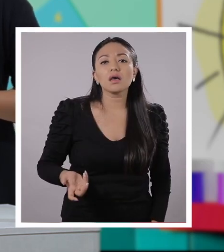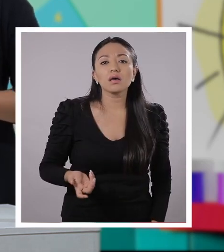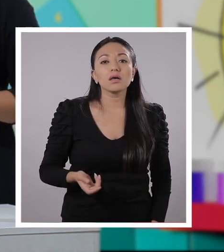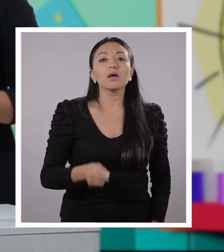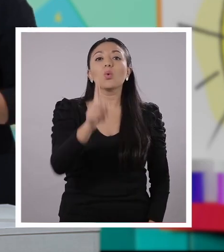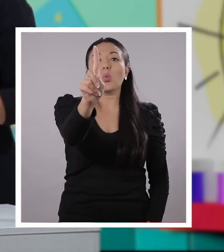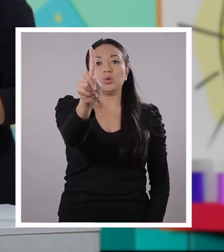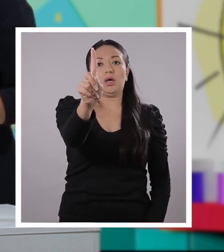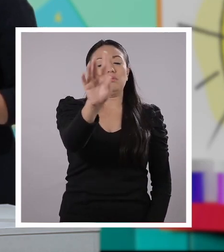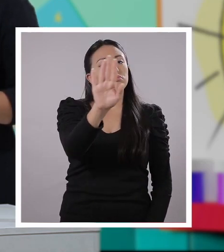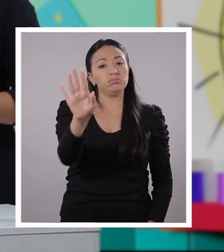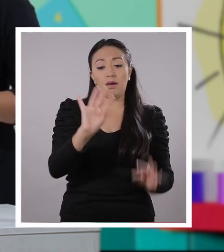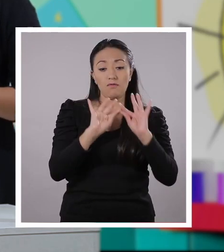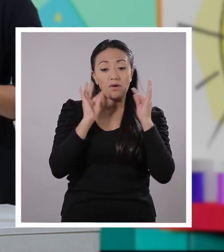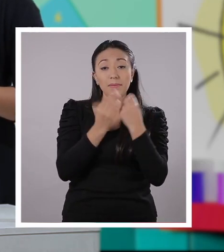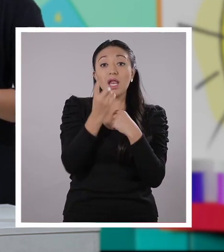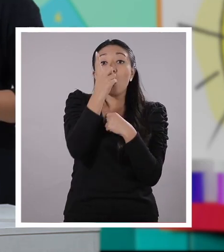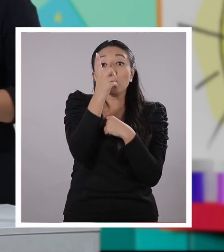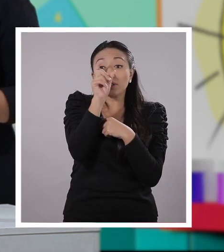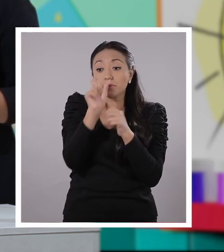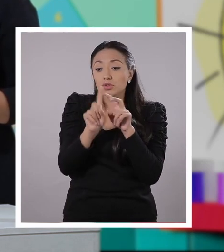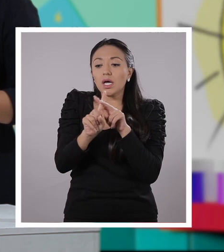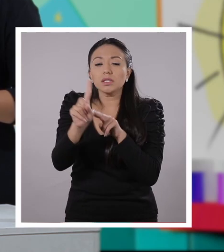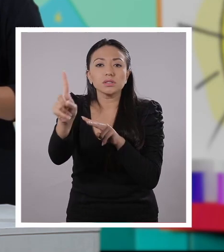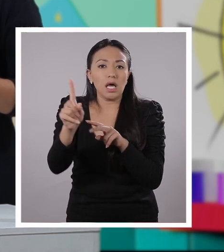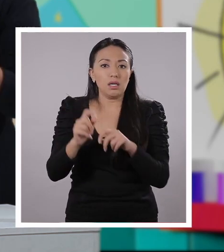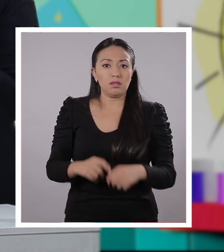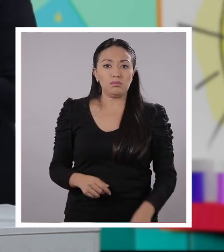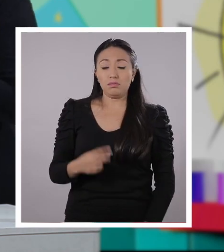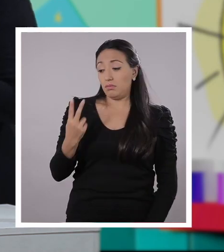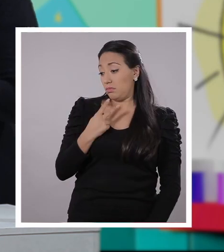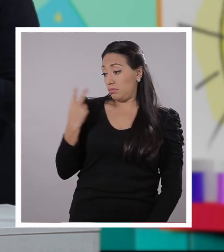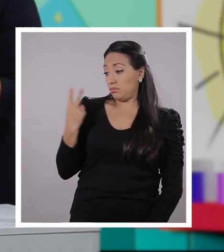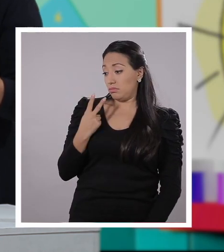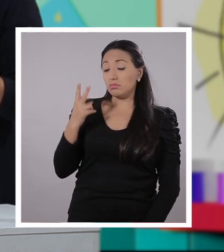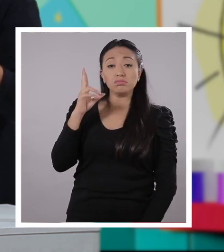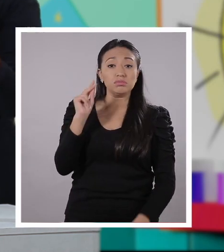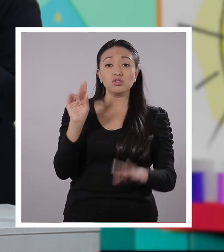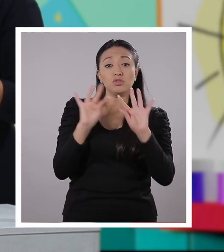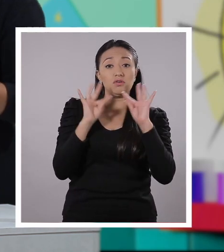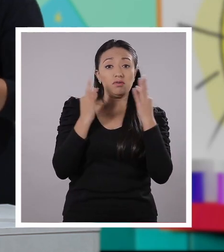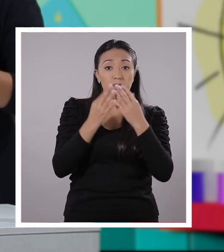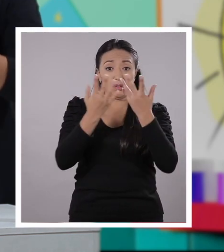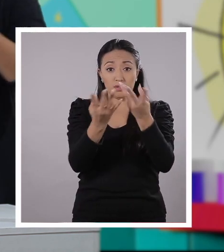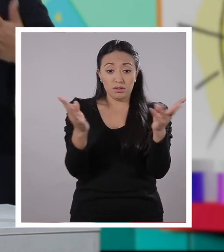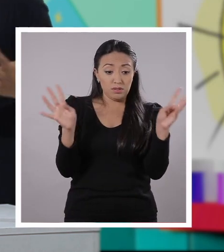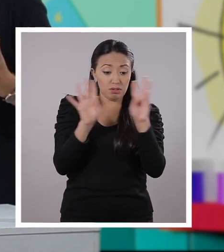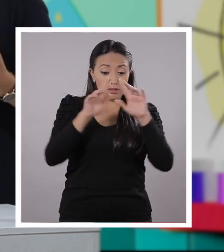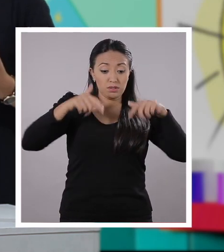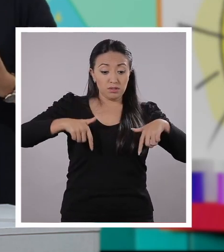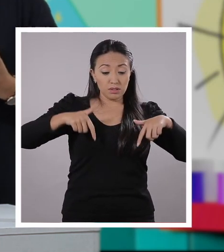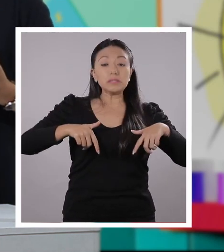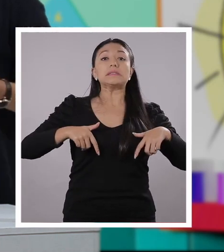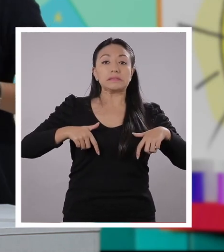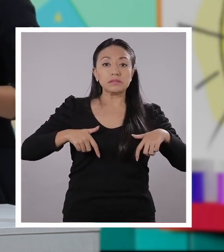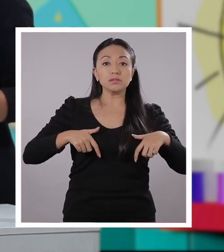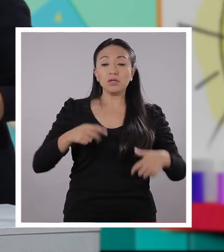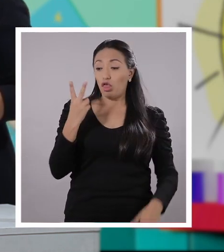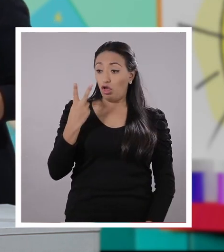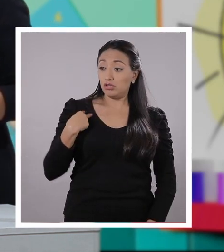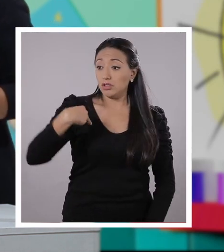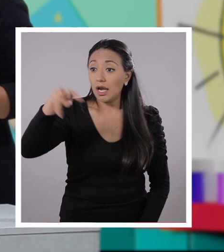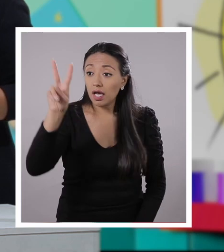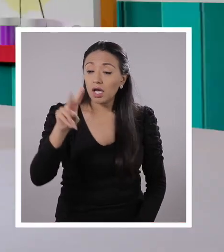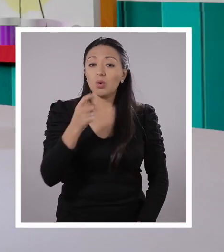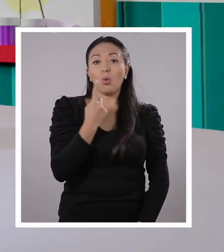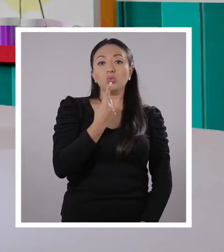muy importante, como dice. Una sola persona por familia. Tú y yo no somos familia, pero estamos juntos en este espacio, así que ¿deberíamos